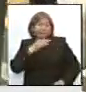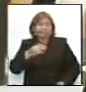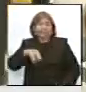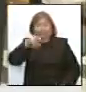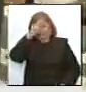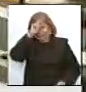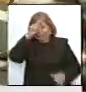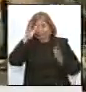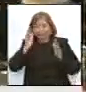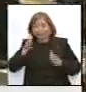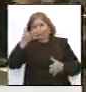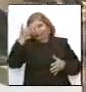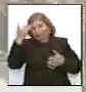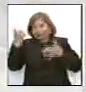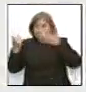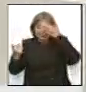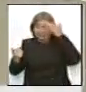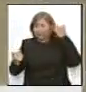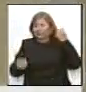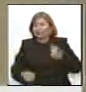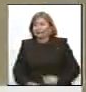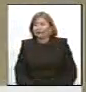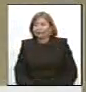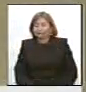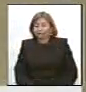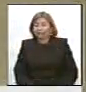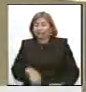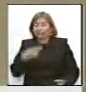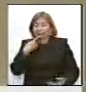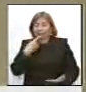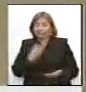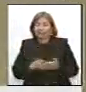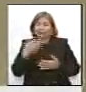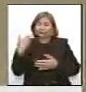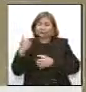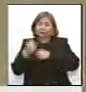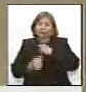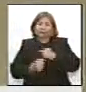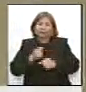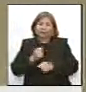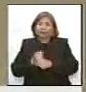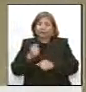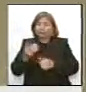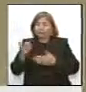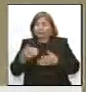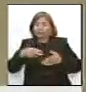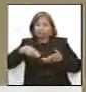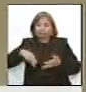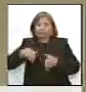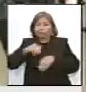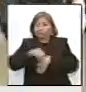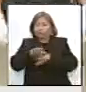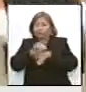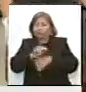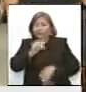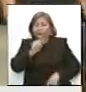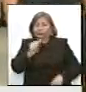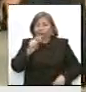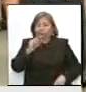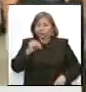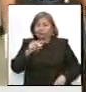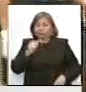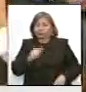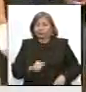peruanidad que a veces olvidamos. Cabe señalar que, como años anteriores, el recorrido se inició en la Iglesia Santa Ana con